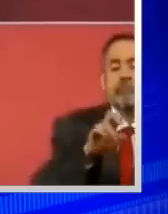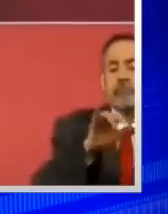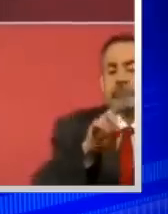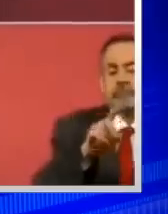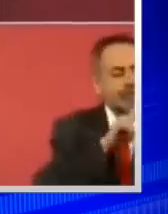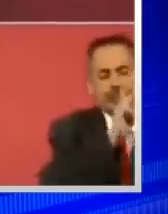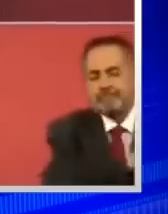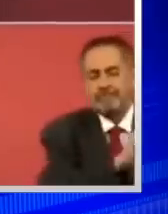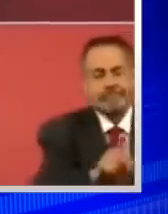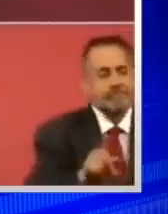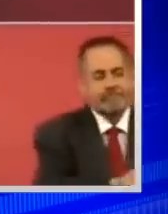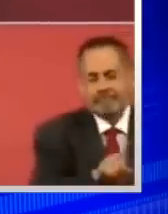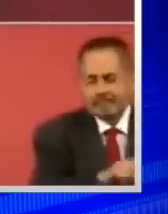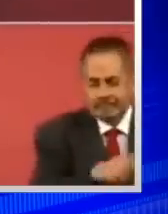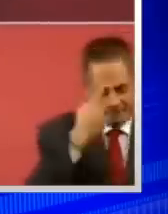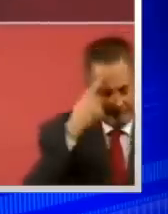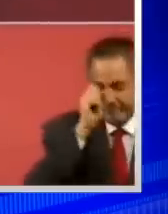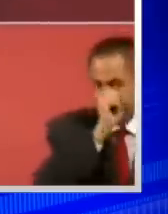en la misma postura,